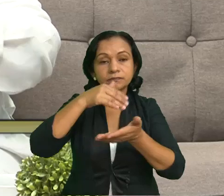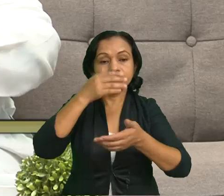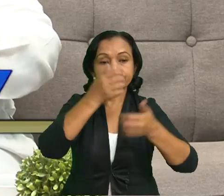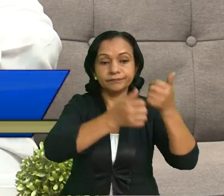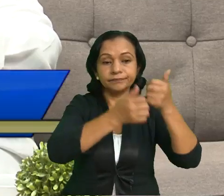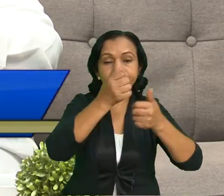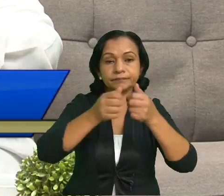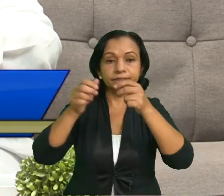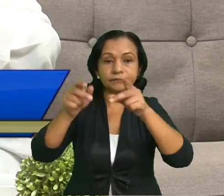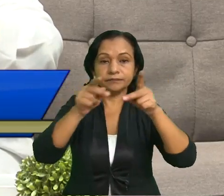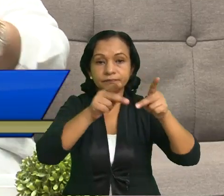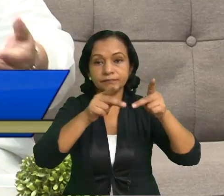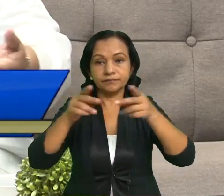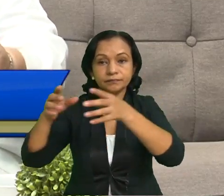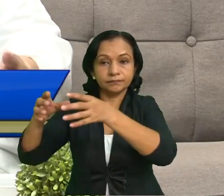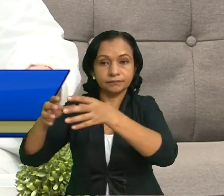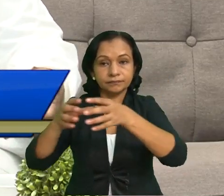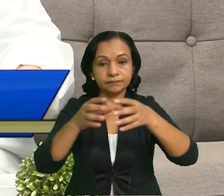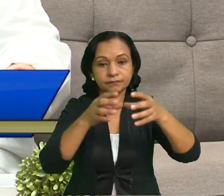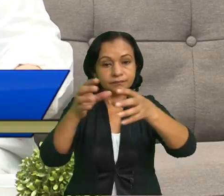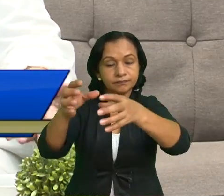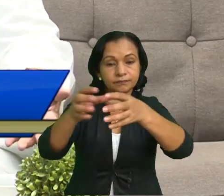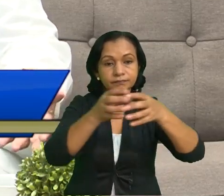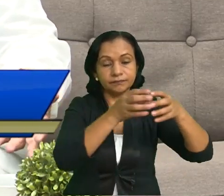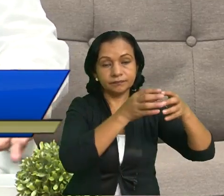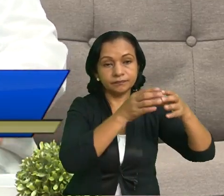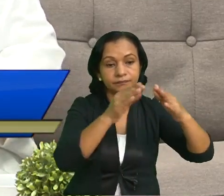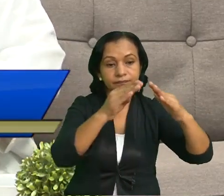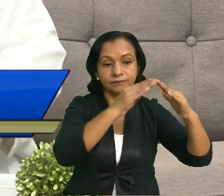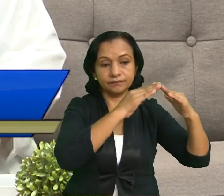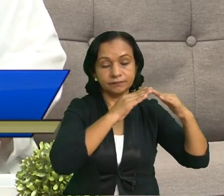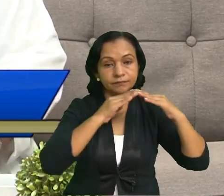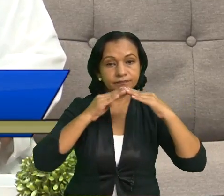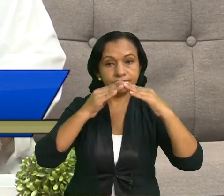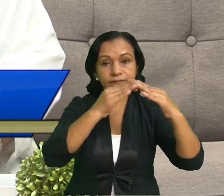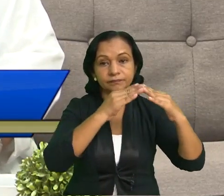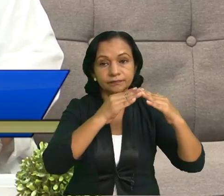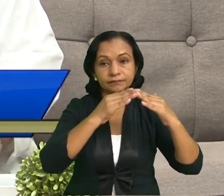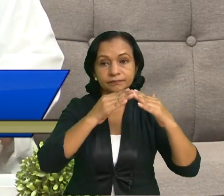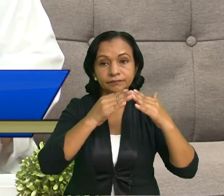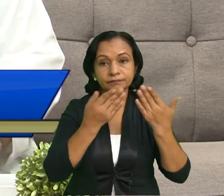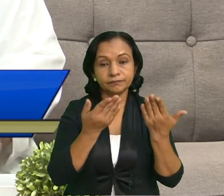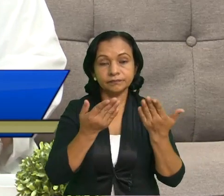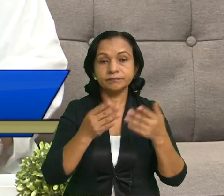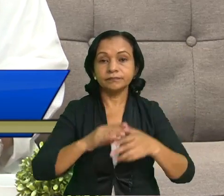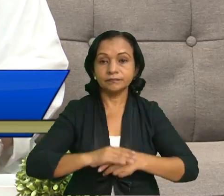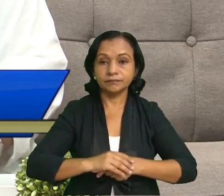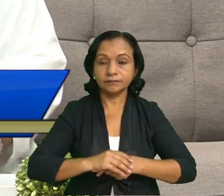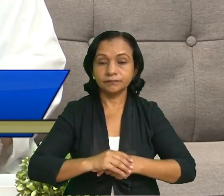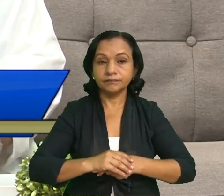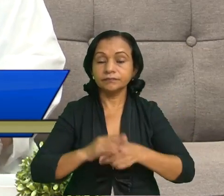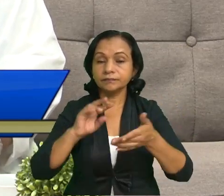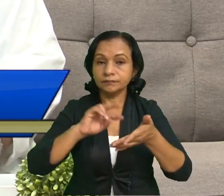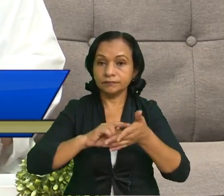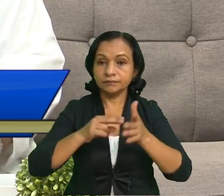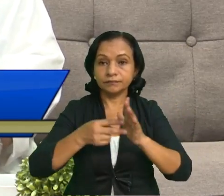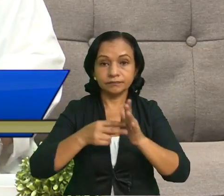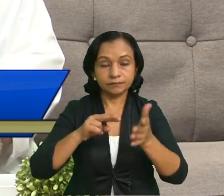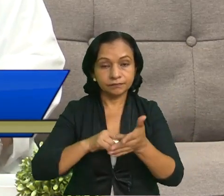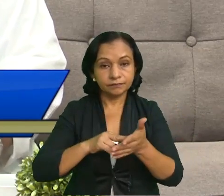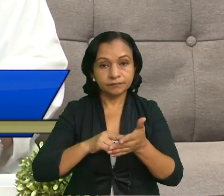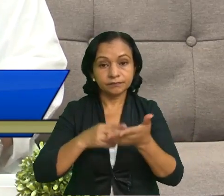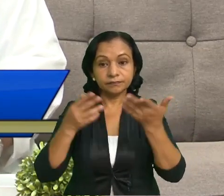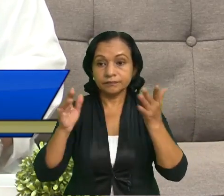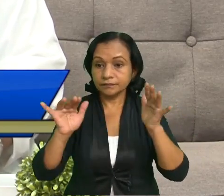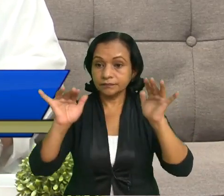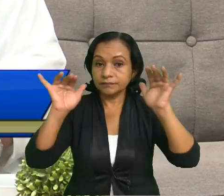personas se movilizaron más a la parte urbana aunque sean áreas un poco más rural entonces en ese sentido cuando ya las